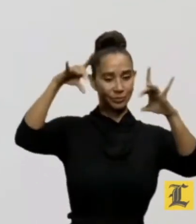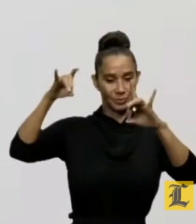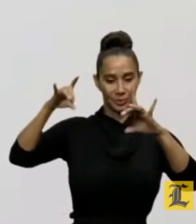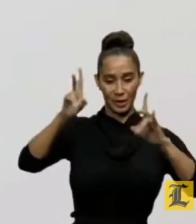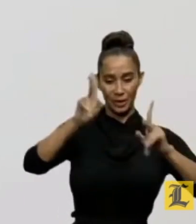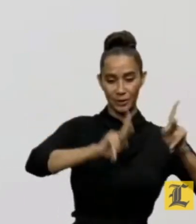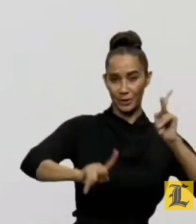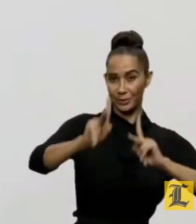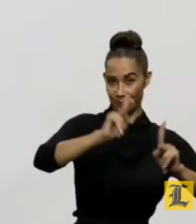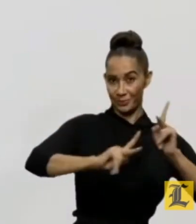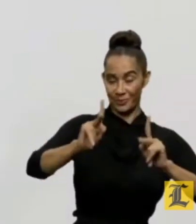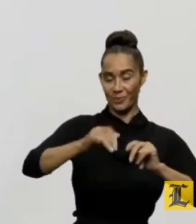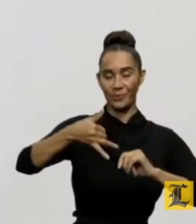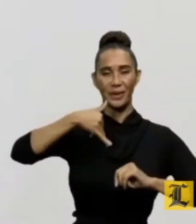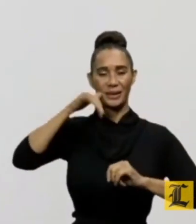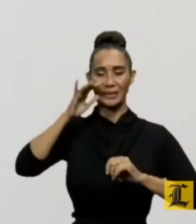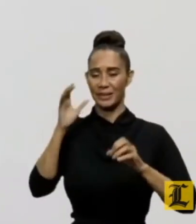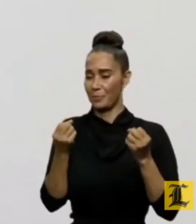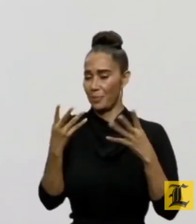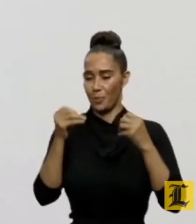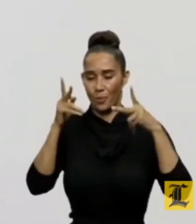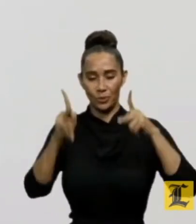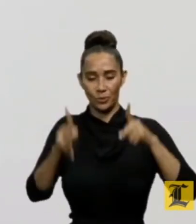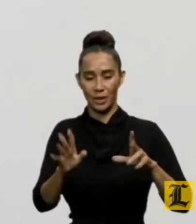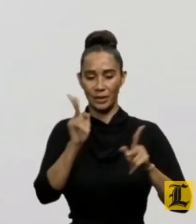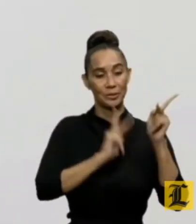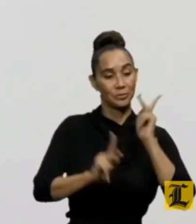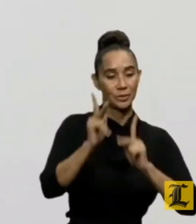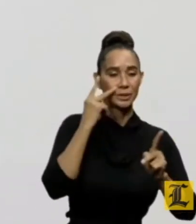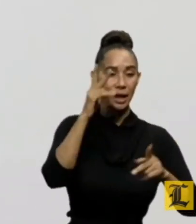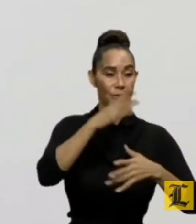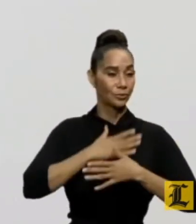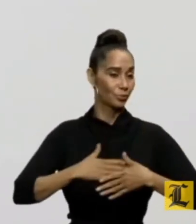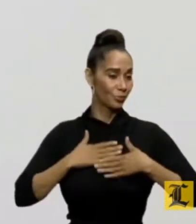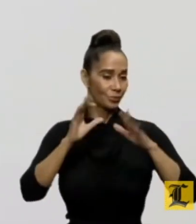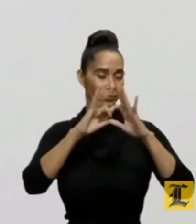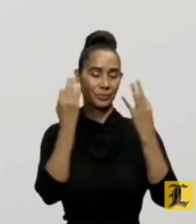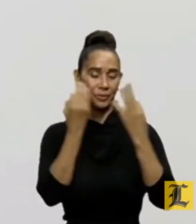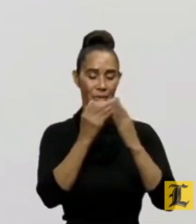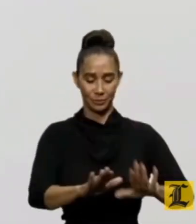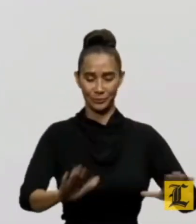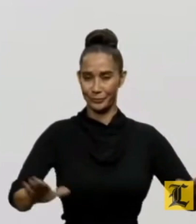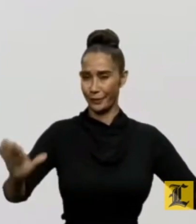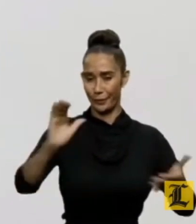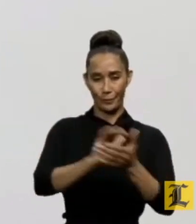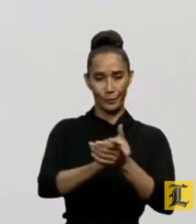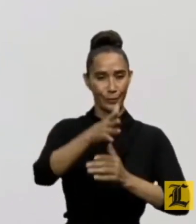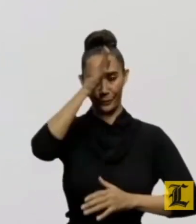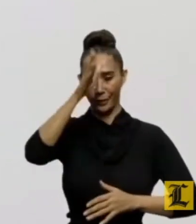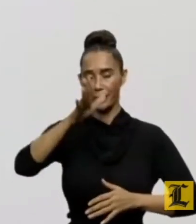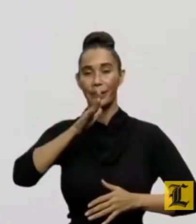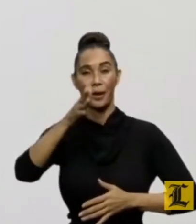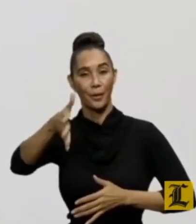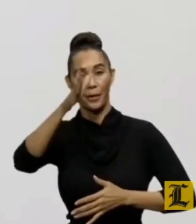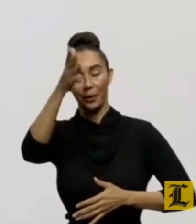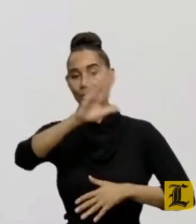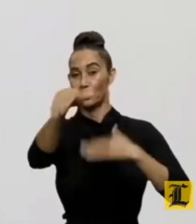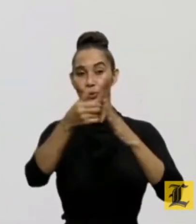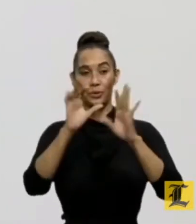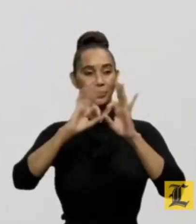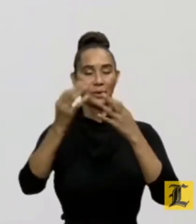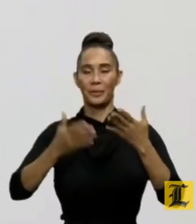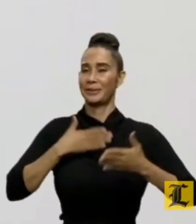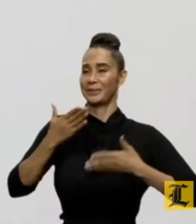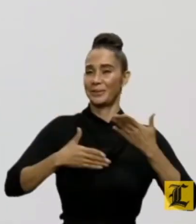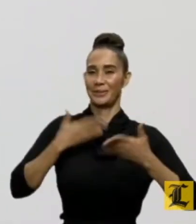Santiago y que ayer estaba repleto. Me mandaron fotos de la gente, la familia, los niños, las esposas, los padres, los abuelos, todos